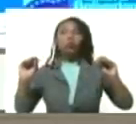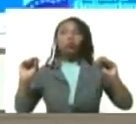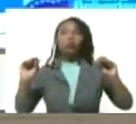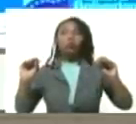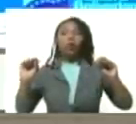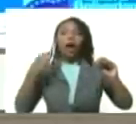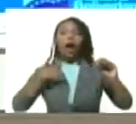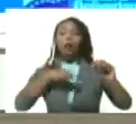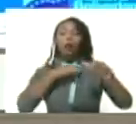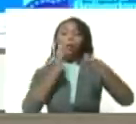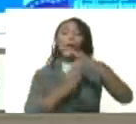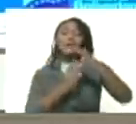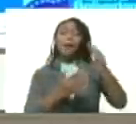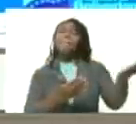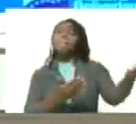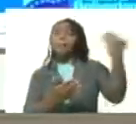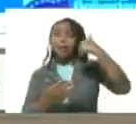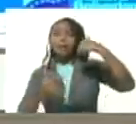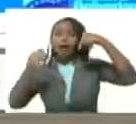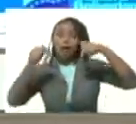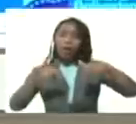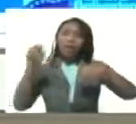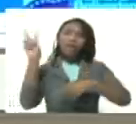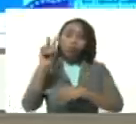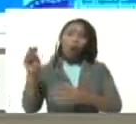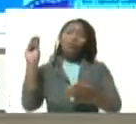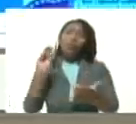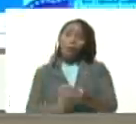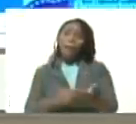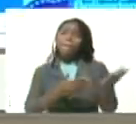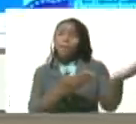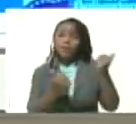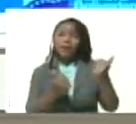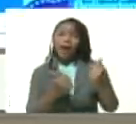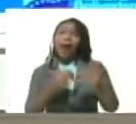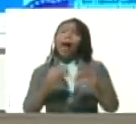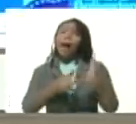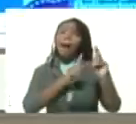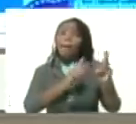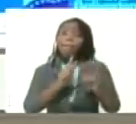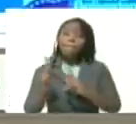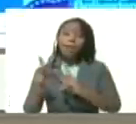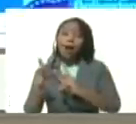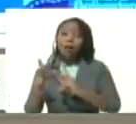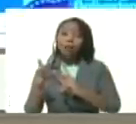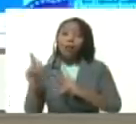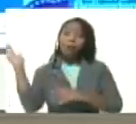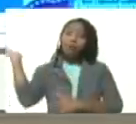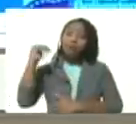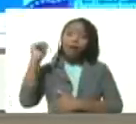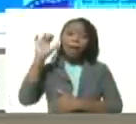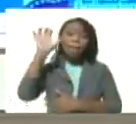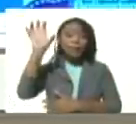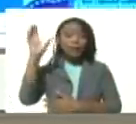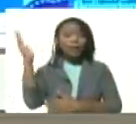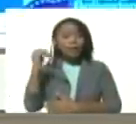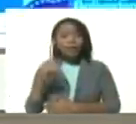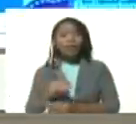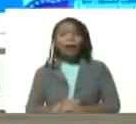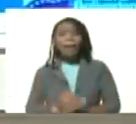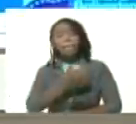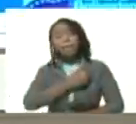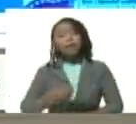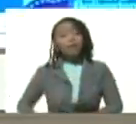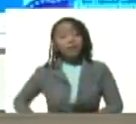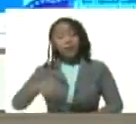a nuestro migrante es a regresar a nuestra patria. Allí está el plan Vuelta a la Patria. El presidente Nicolás Maduro les ha